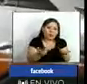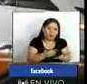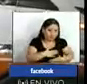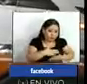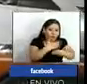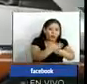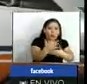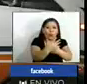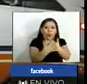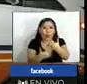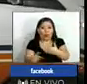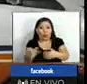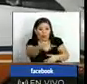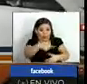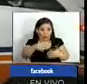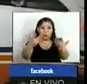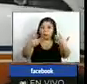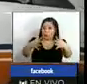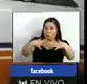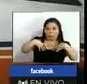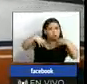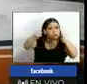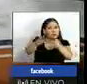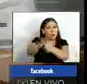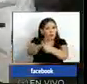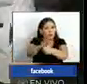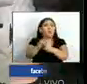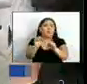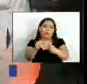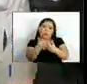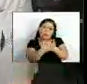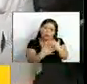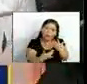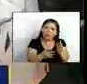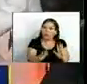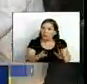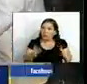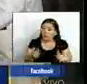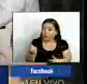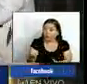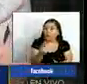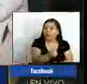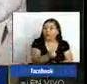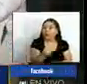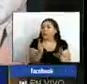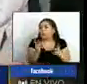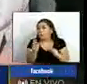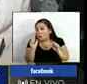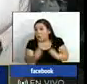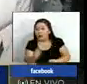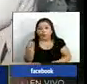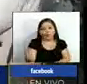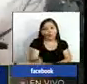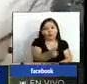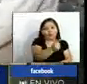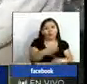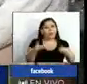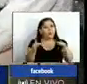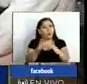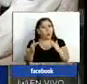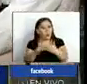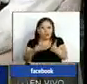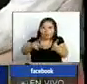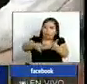de pacientes recuperados de esta enfermedad, la COVID-19. Con esto se busca que más personas se acerquen a donar, así como la